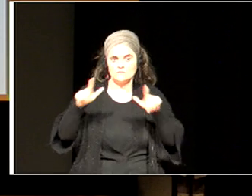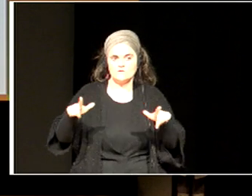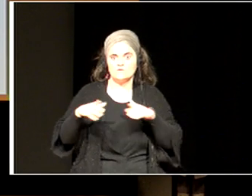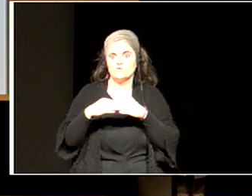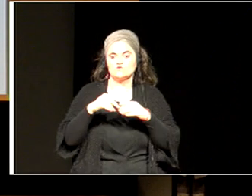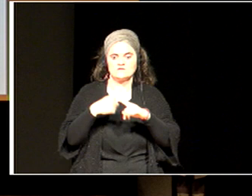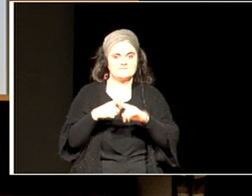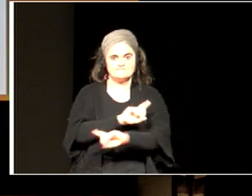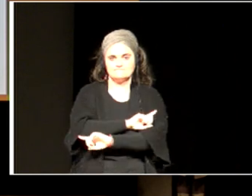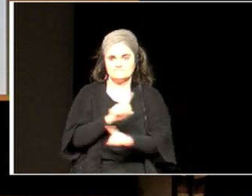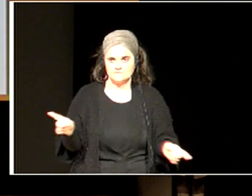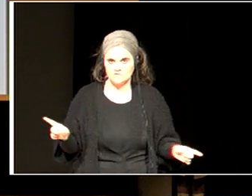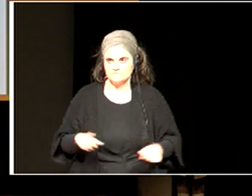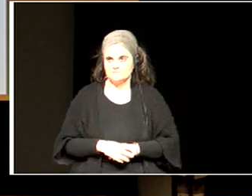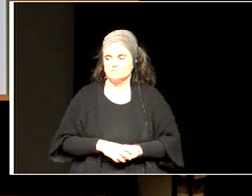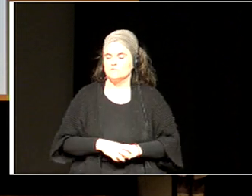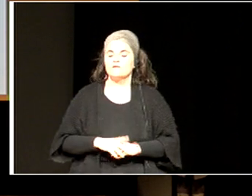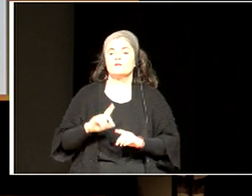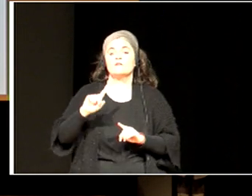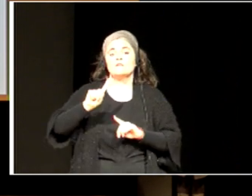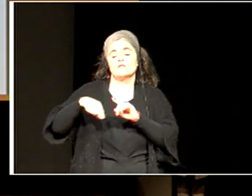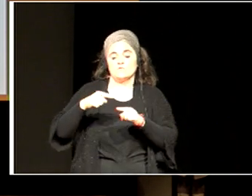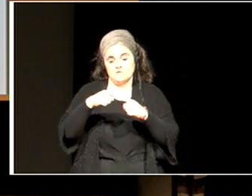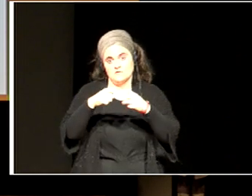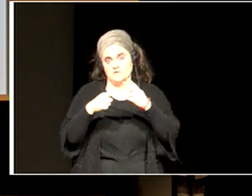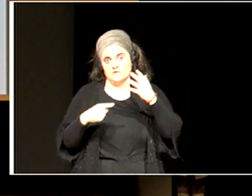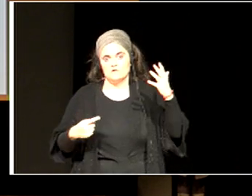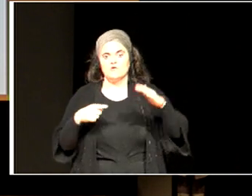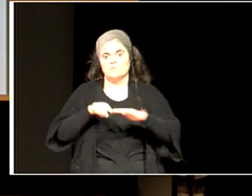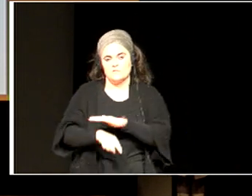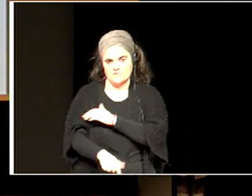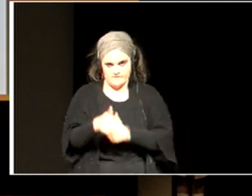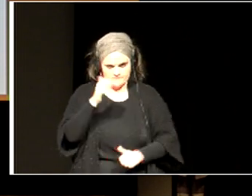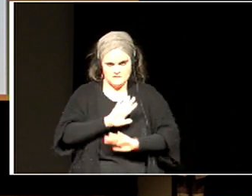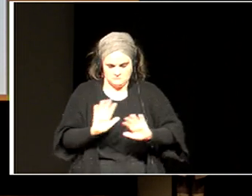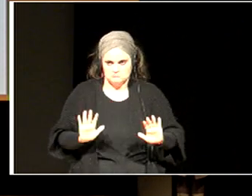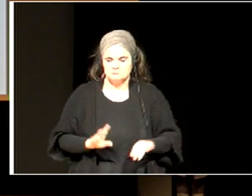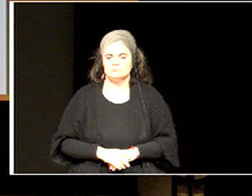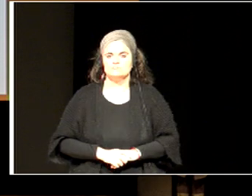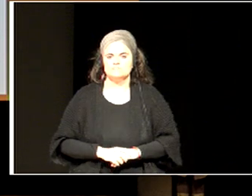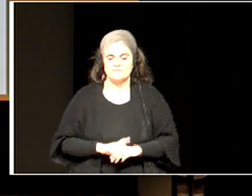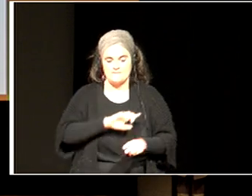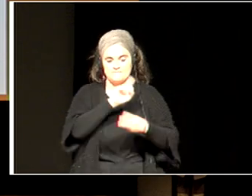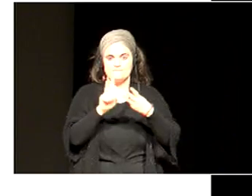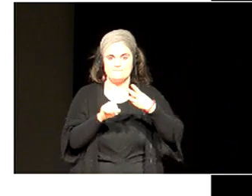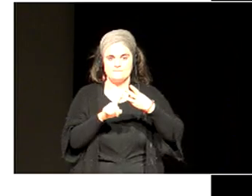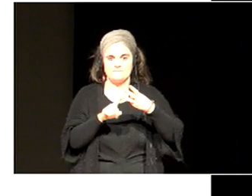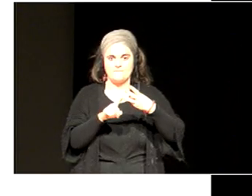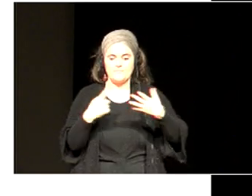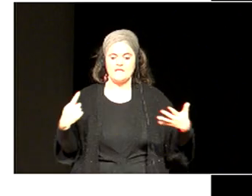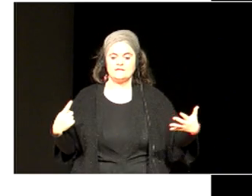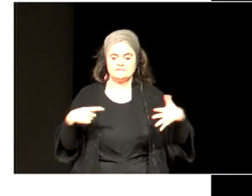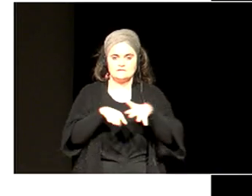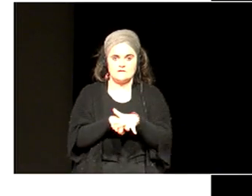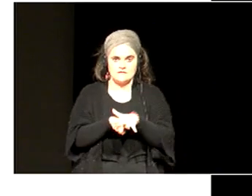luego lo voy a tocar todo un poquito cada uno de los de los pilares vale el tercero la integración del saber de